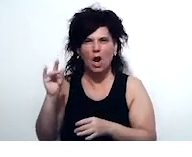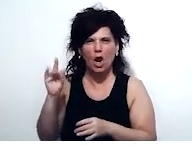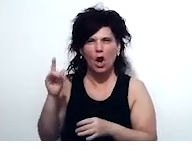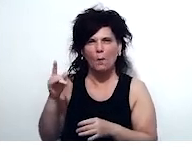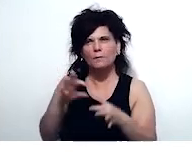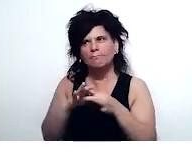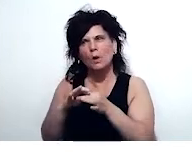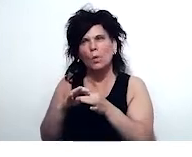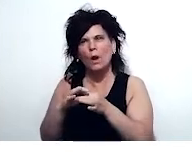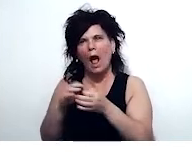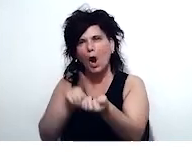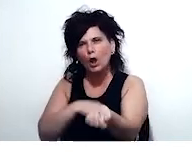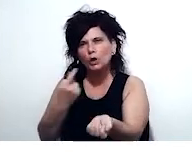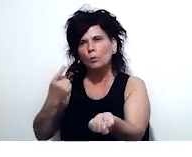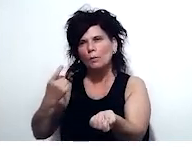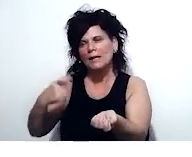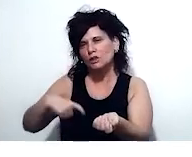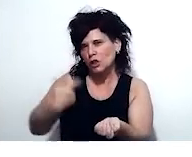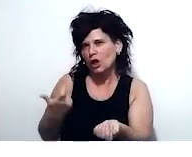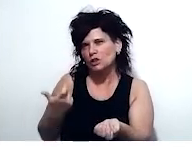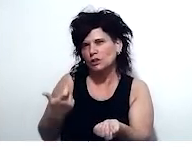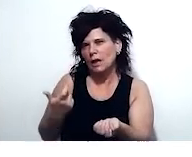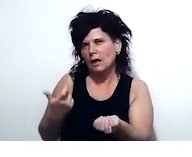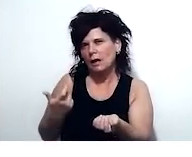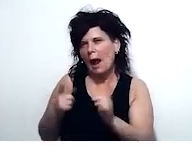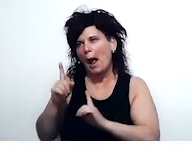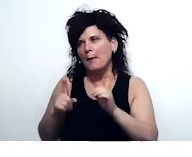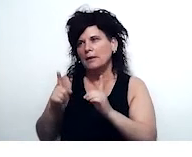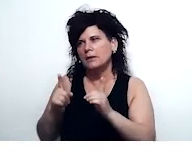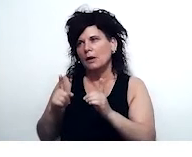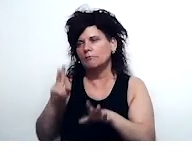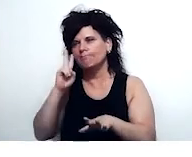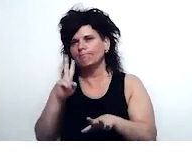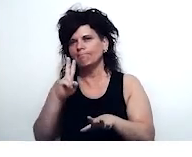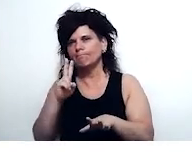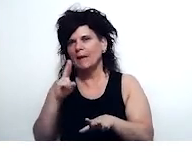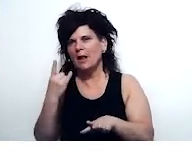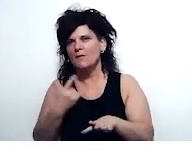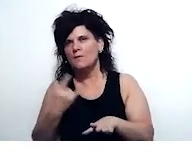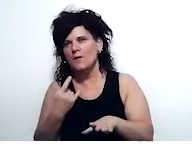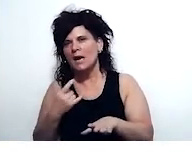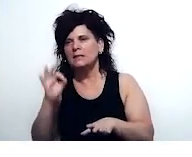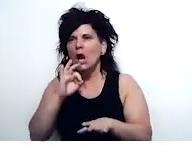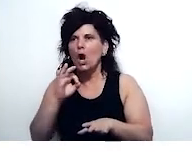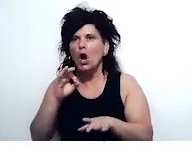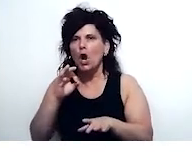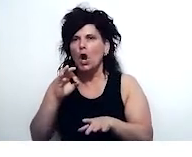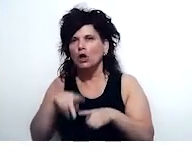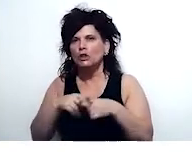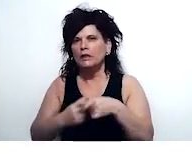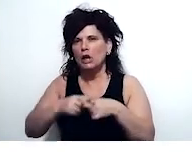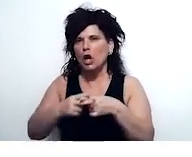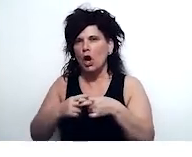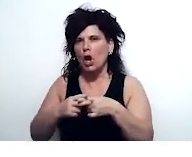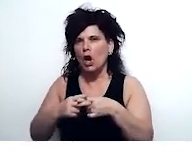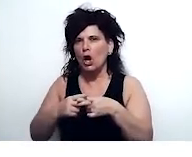complejas que tienen que ver con las costumbres sociales. A veces hay falsas percepciones y miedos sobre el uso de la tecnología en el aula, que se puede